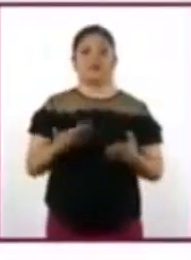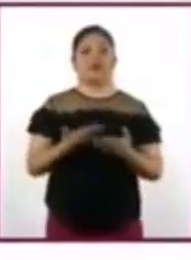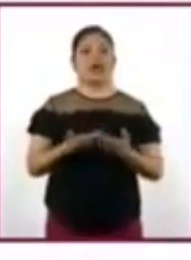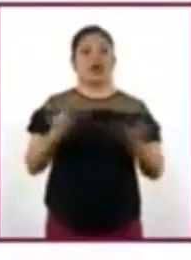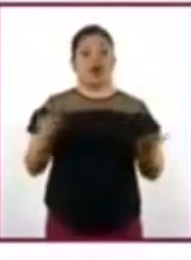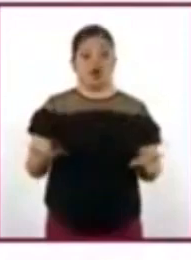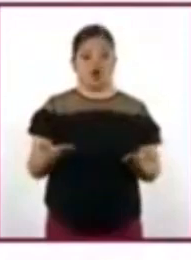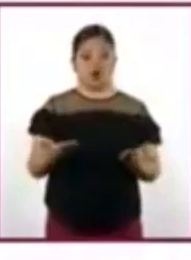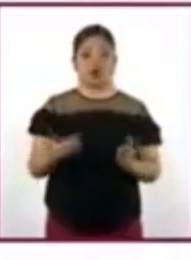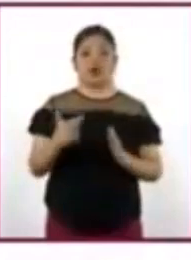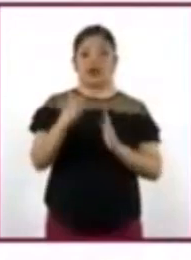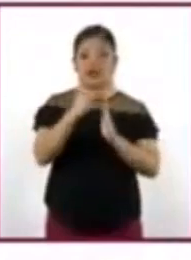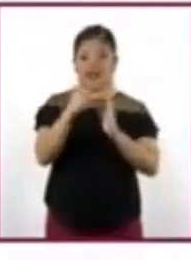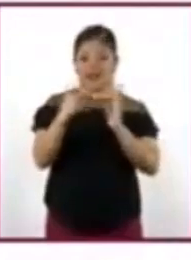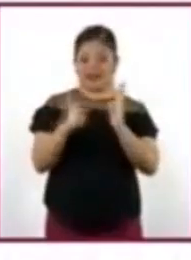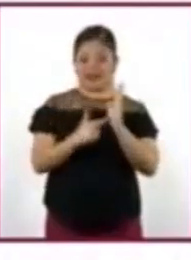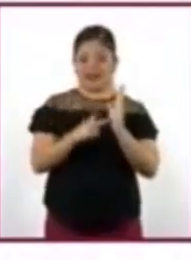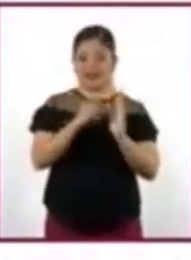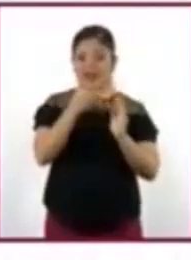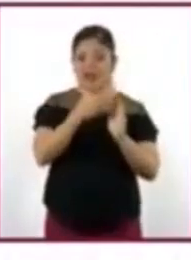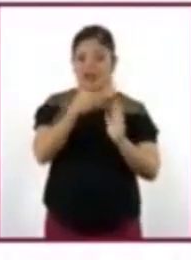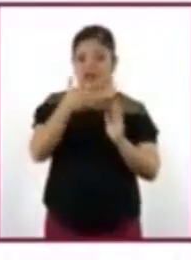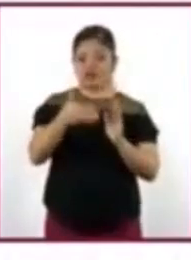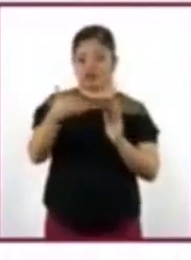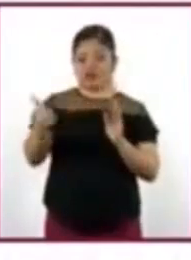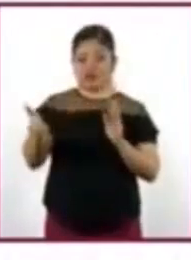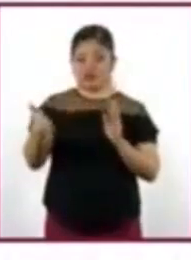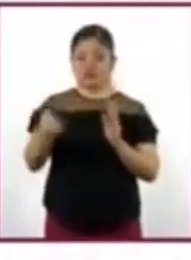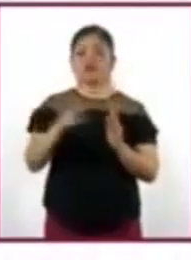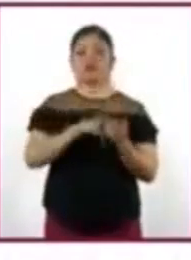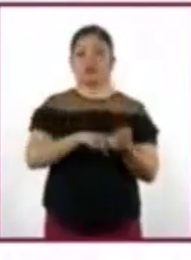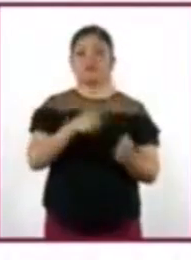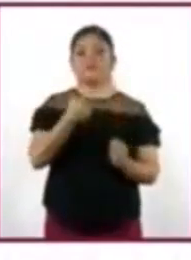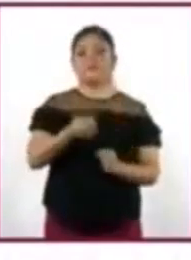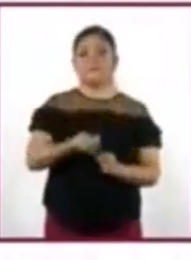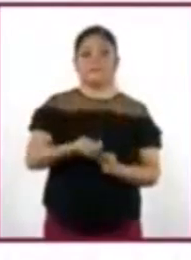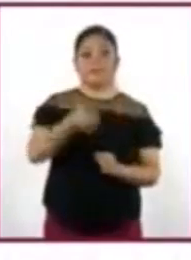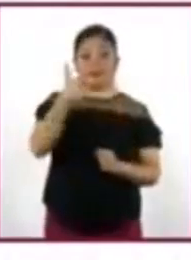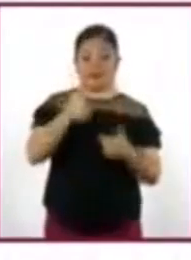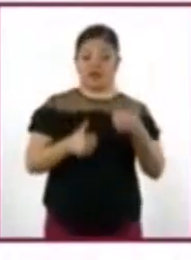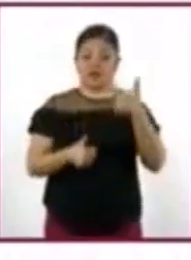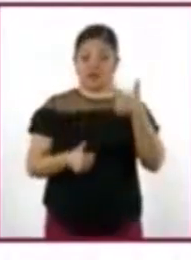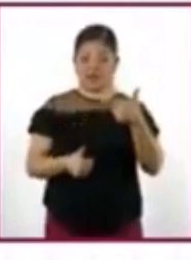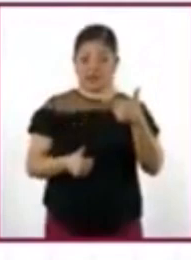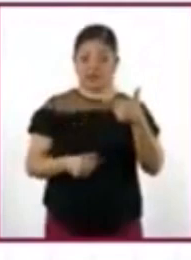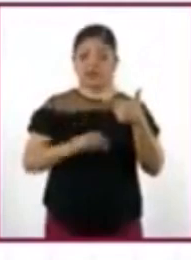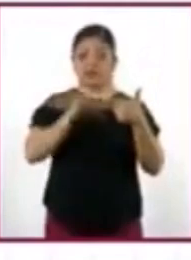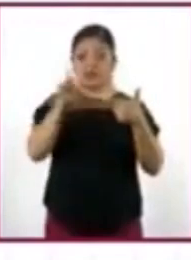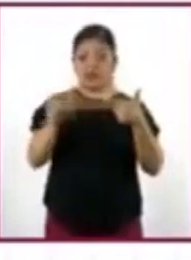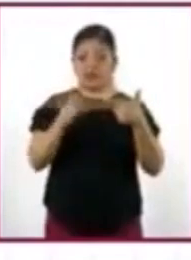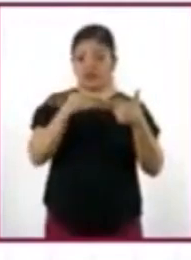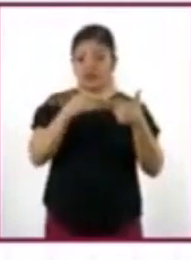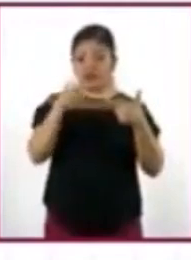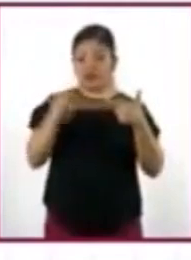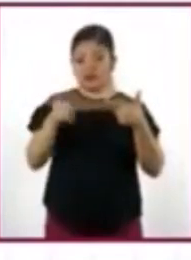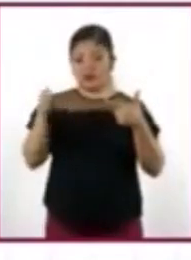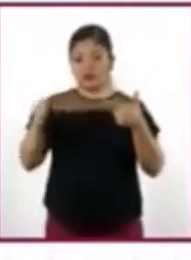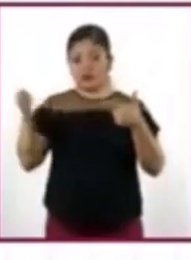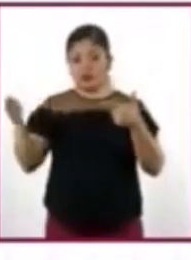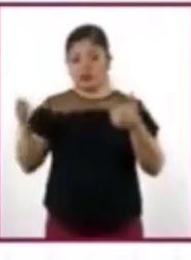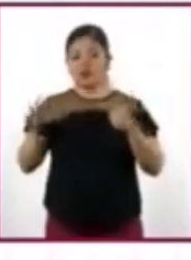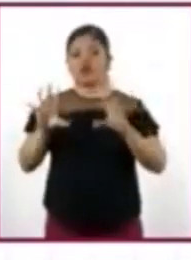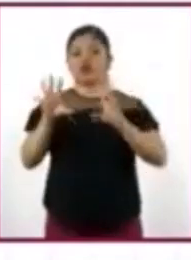Ahora, la regla verbal de la sucesión es: el primer término es 7 y cada término de la sucesión se